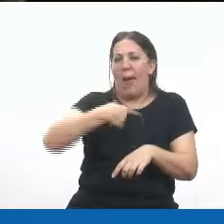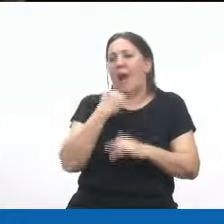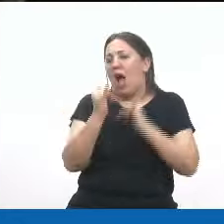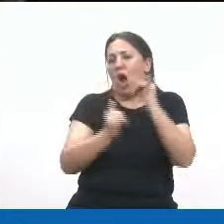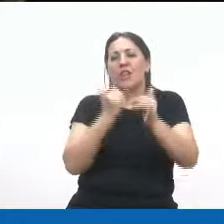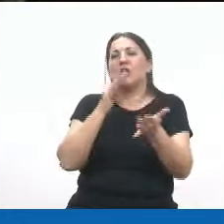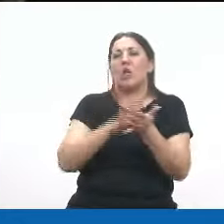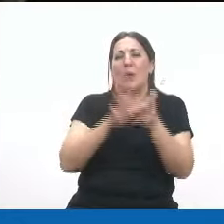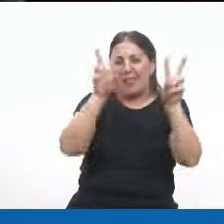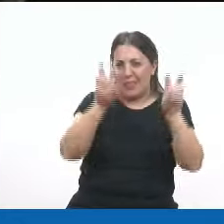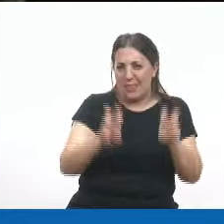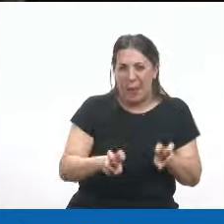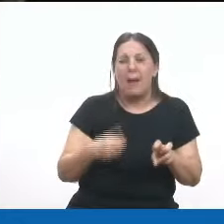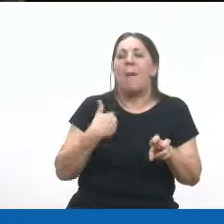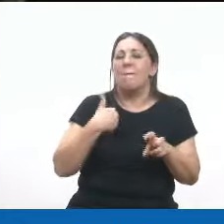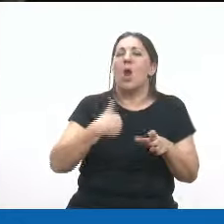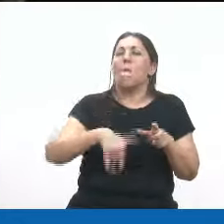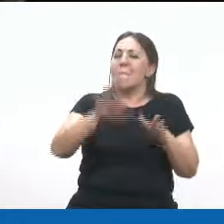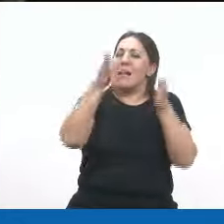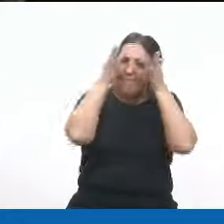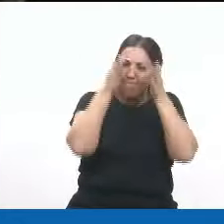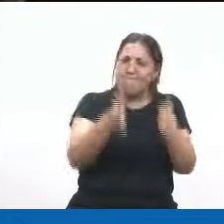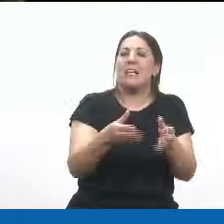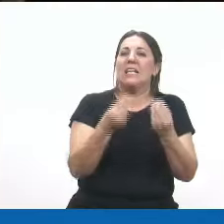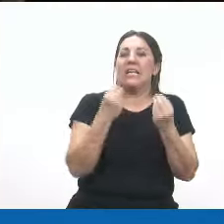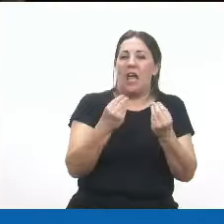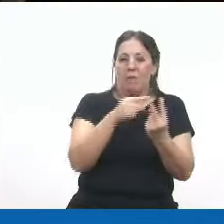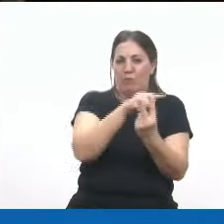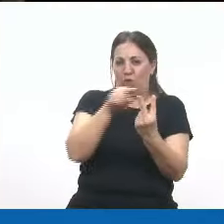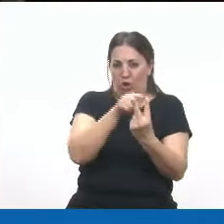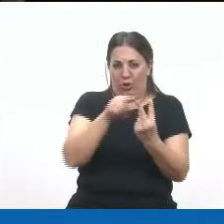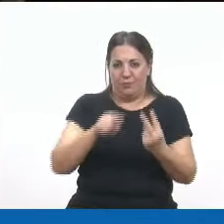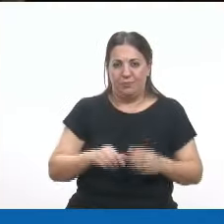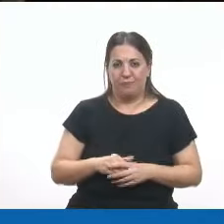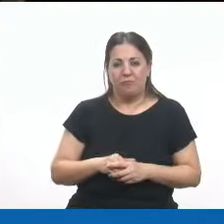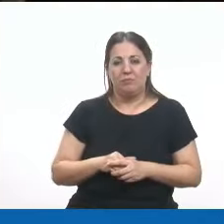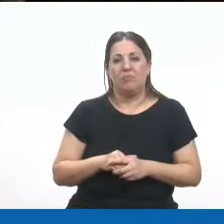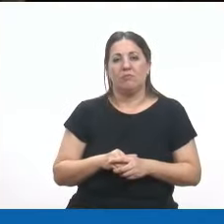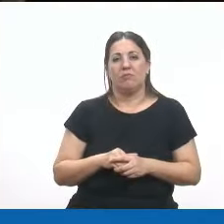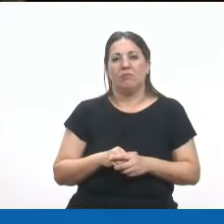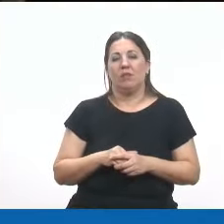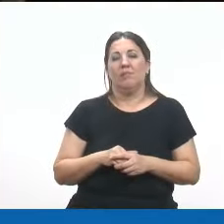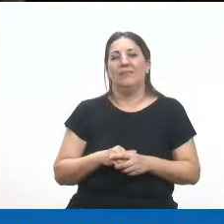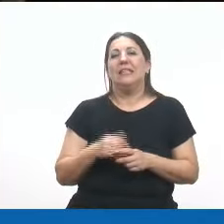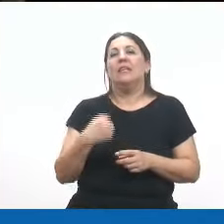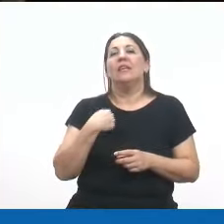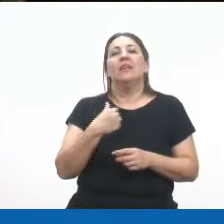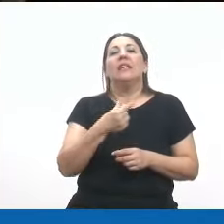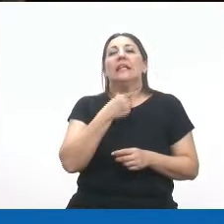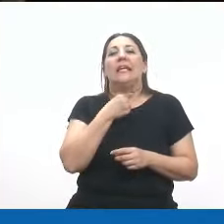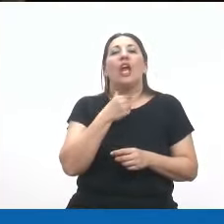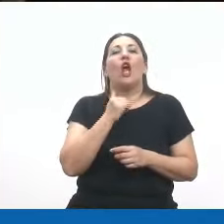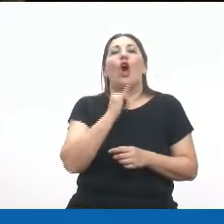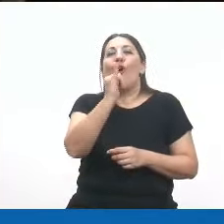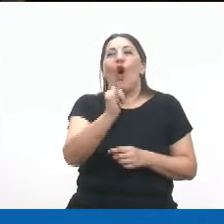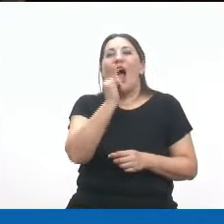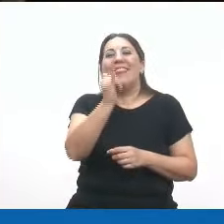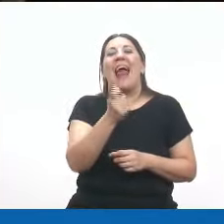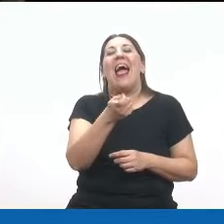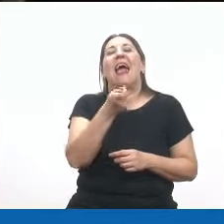pero voy tratar de enfocarme en dos cosas Y tratar de ser de hacer ejemplos prácticos para que